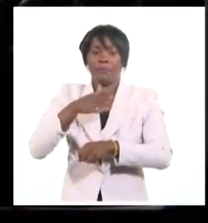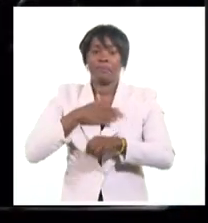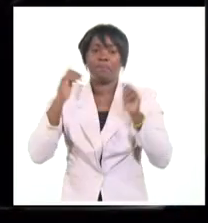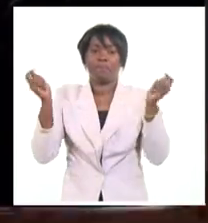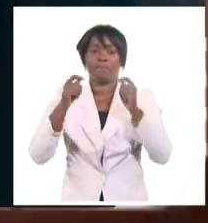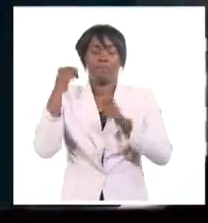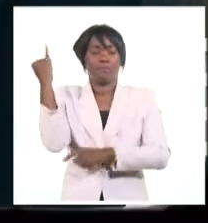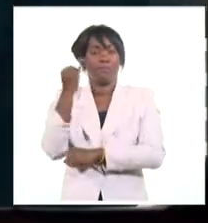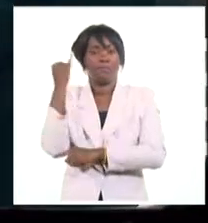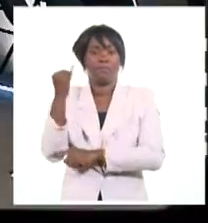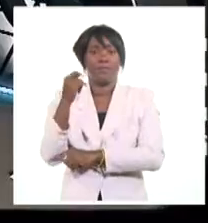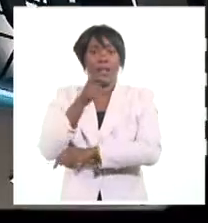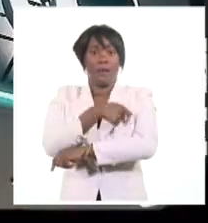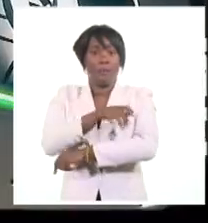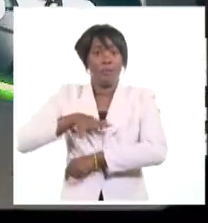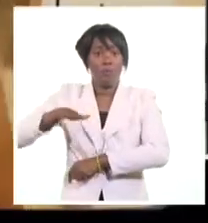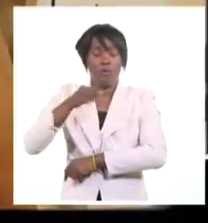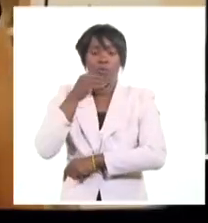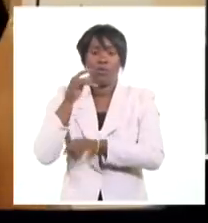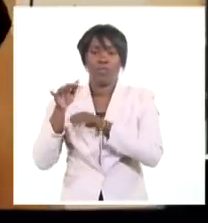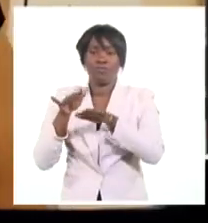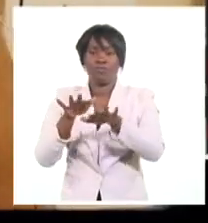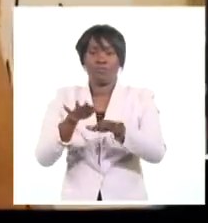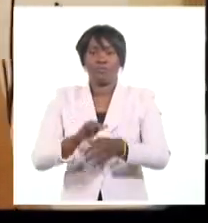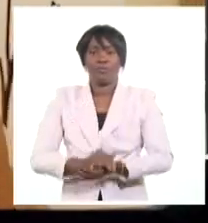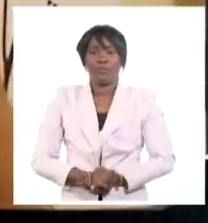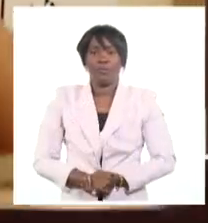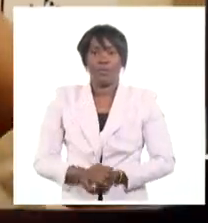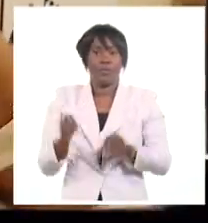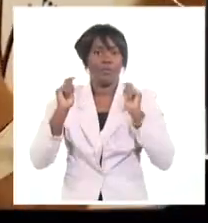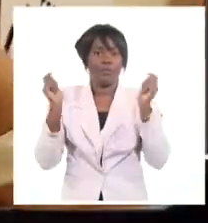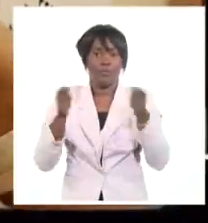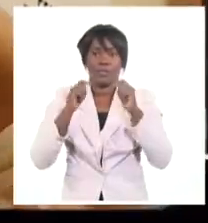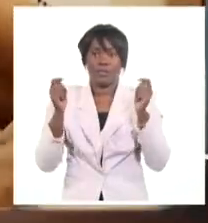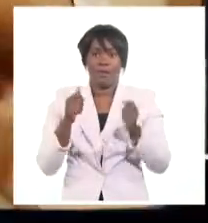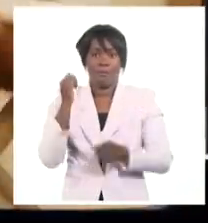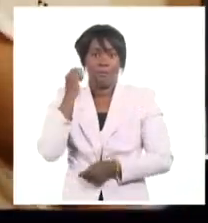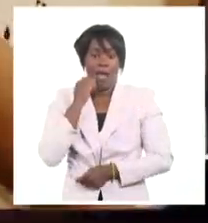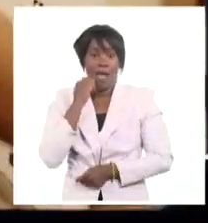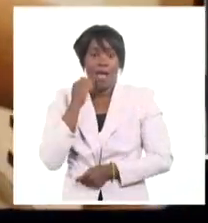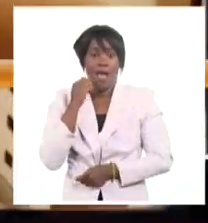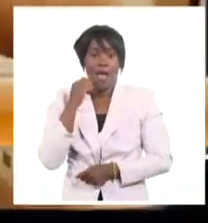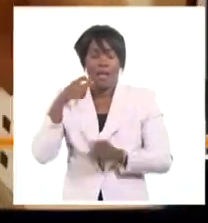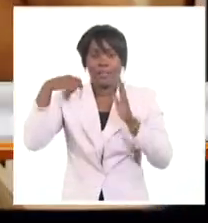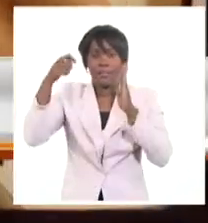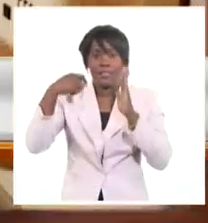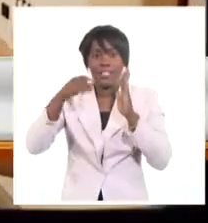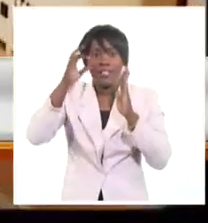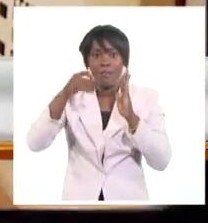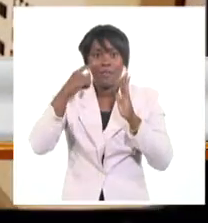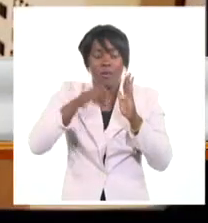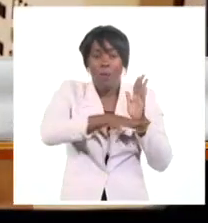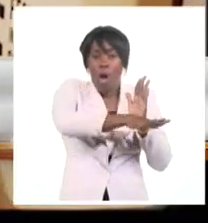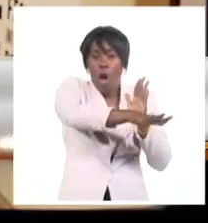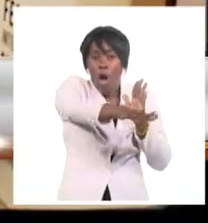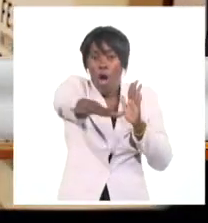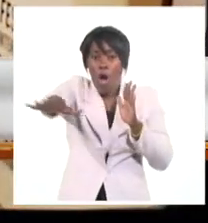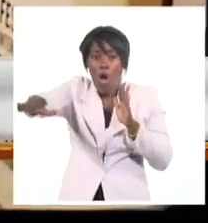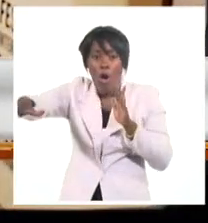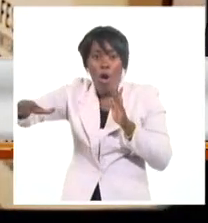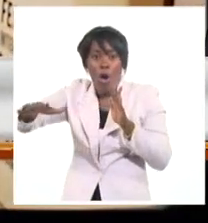internacionales en el festival juve siempre los cines llenos de gente afuera y van pasando una tanda para